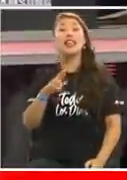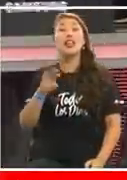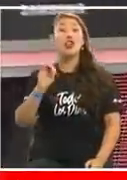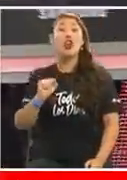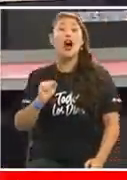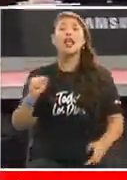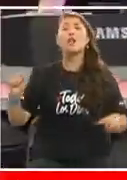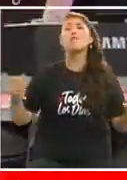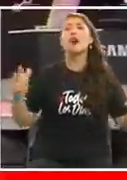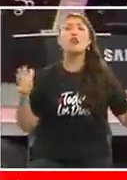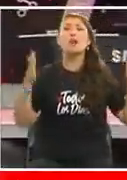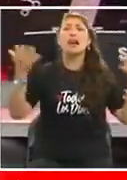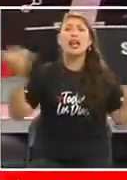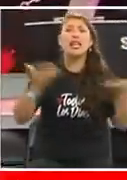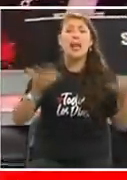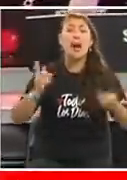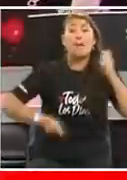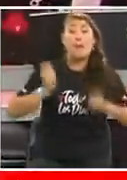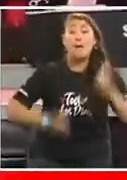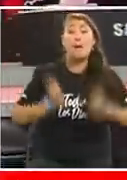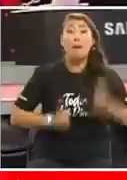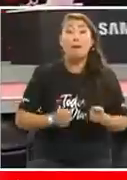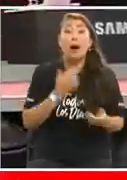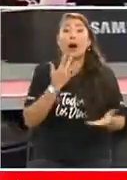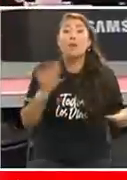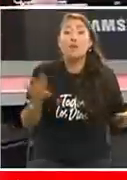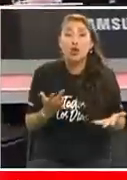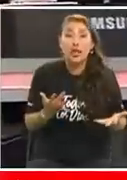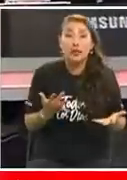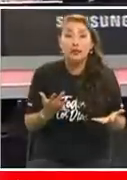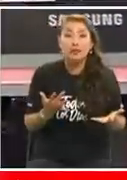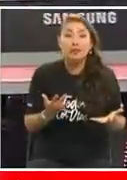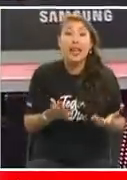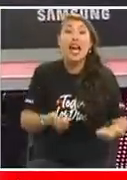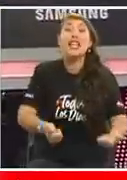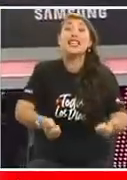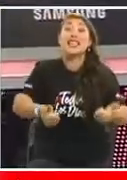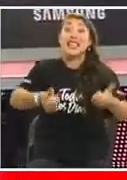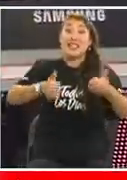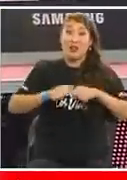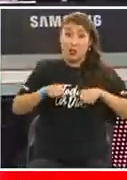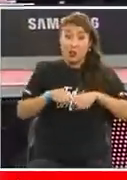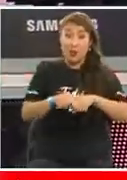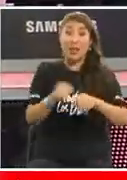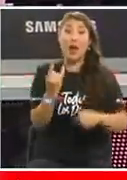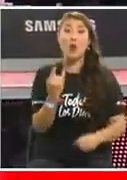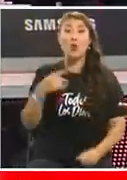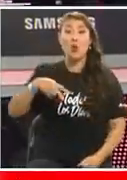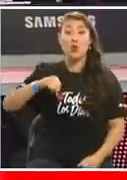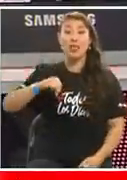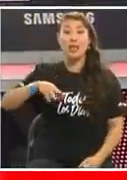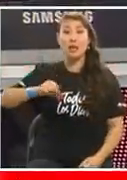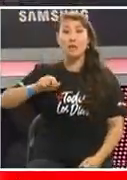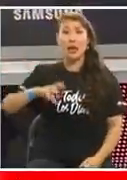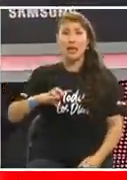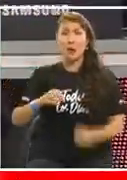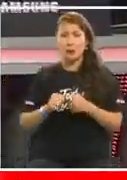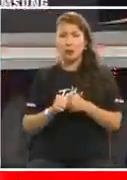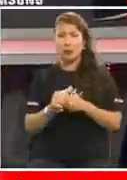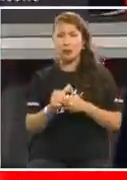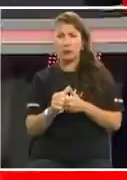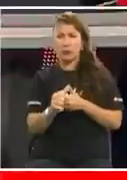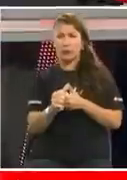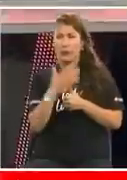que ponga un poco de redoble tambores, porque viene el desafío Unimark. No, un poquito más atrás, que no me conviene eso. Un poquito